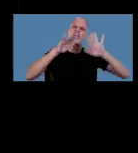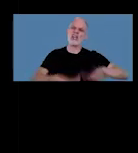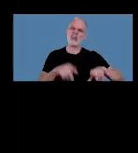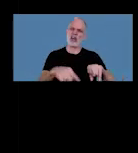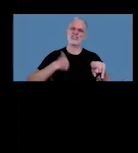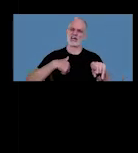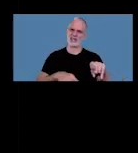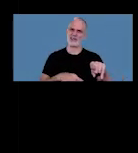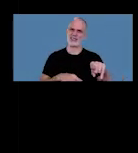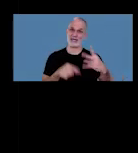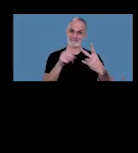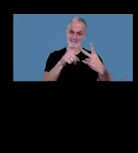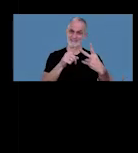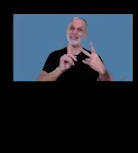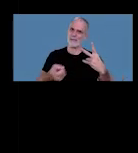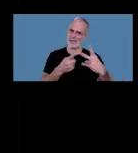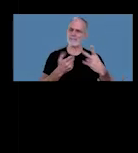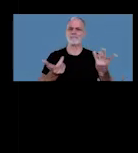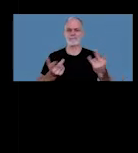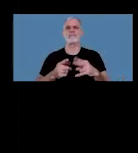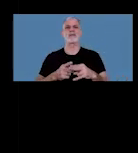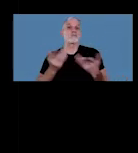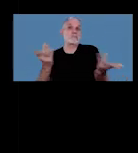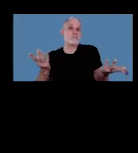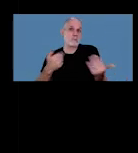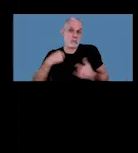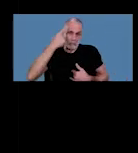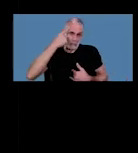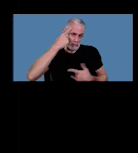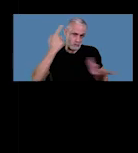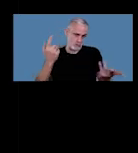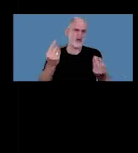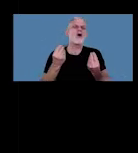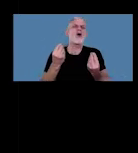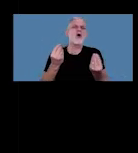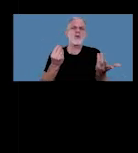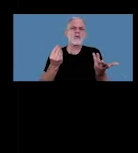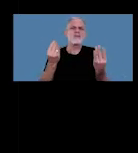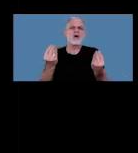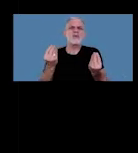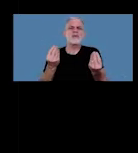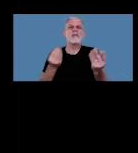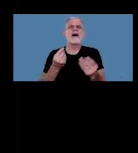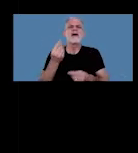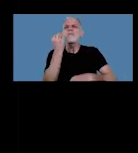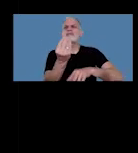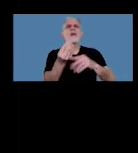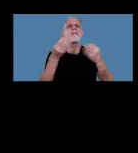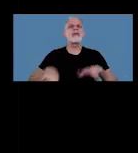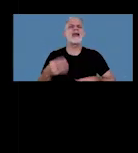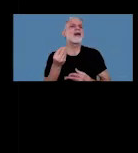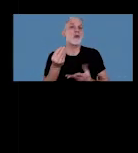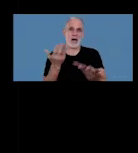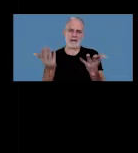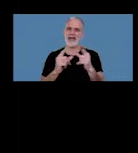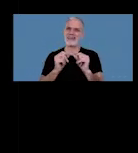en él. Ahora bien, podemos preguntarnos, entonces, ¿cómo se pierde la calidad de residente? Para eso tenemos el